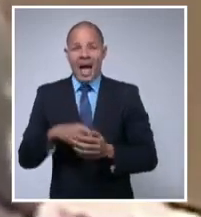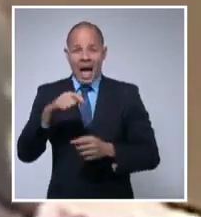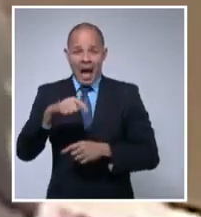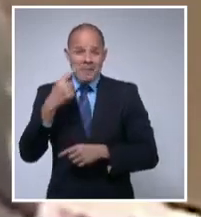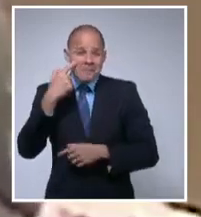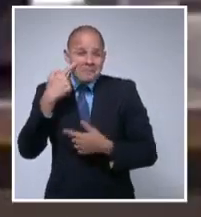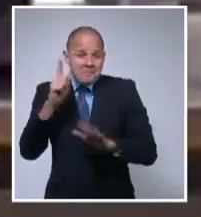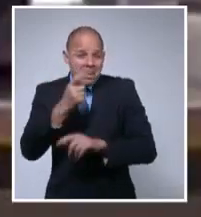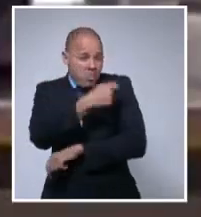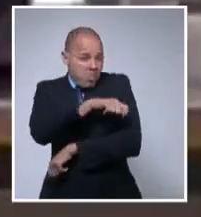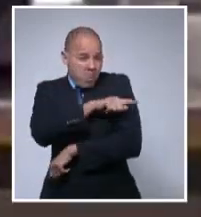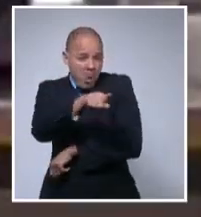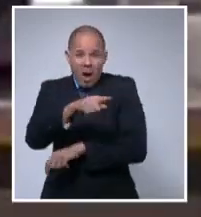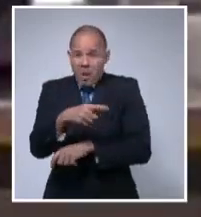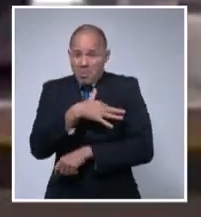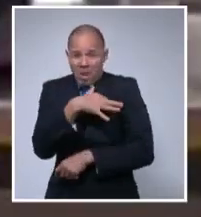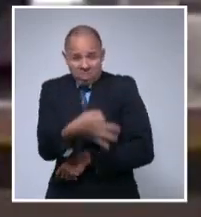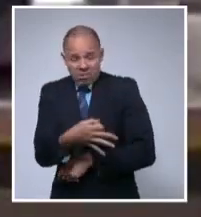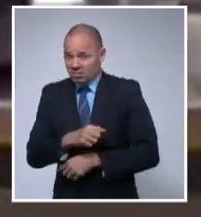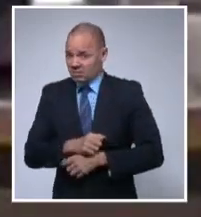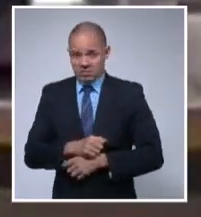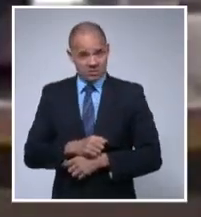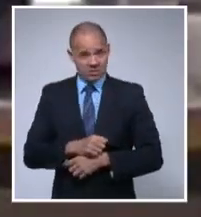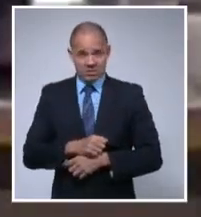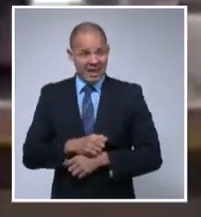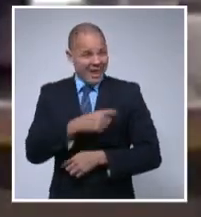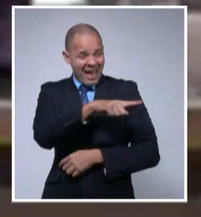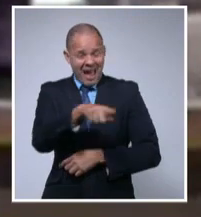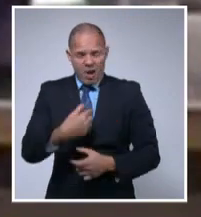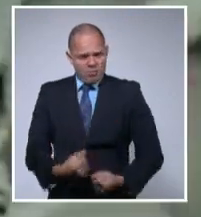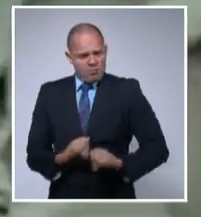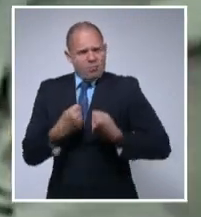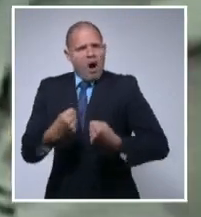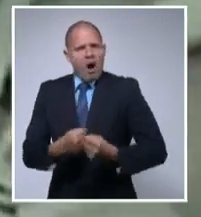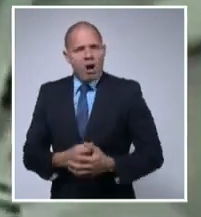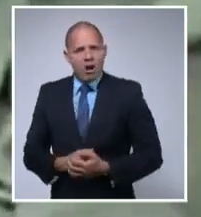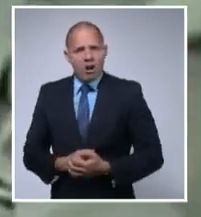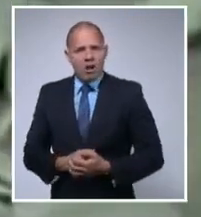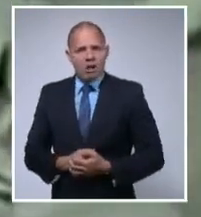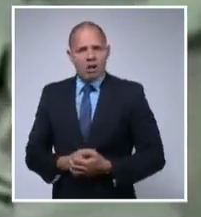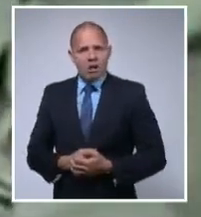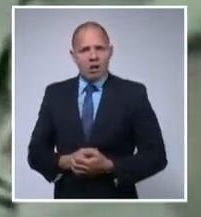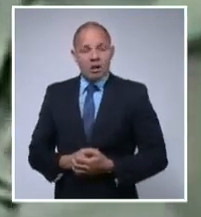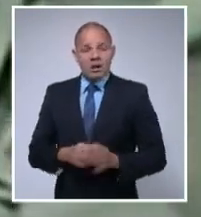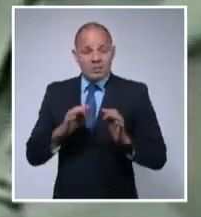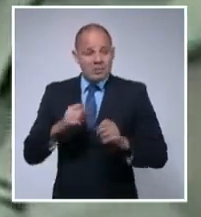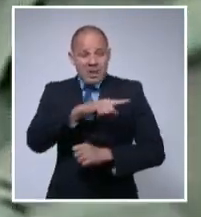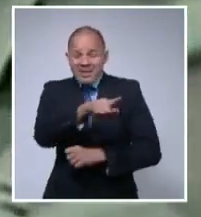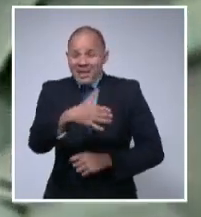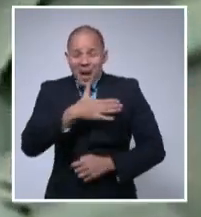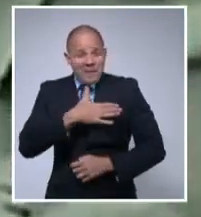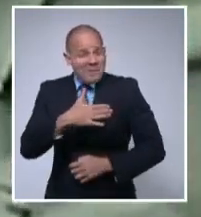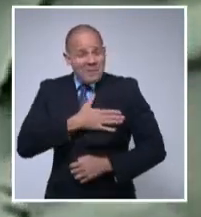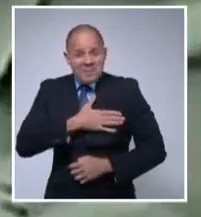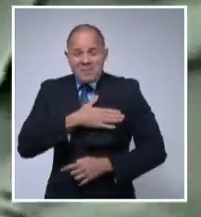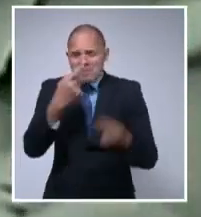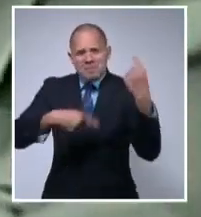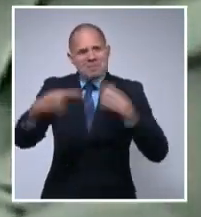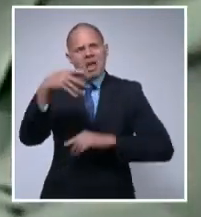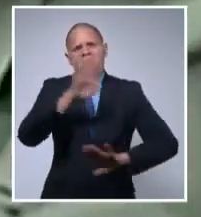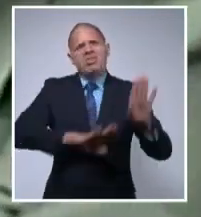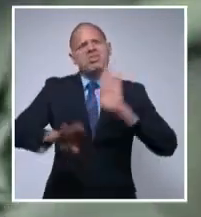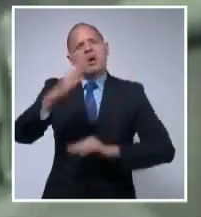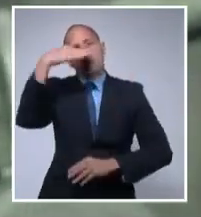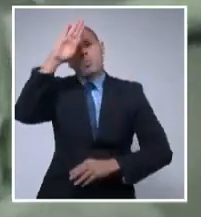fundamental. El patriotismo juega un papel fundamental. Y nosotros no vamos a dejar que eso haya grietas, ni nadie